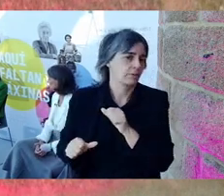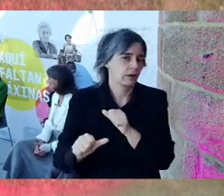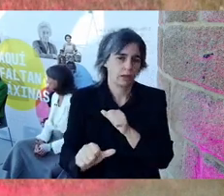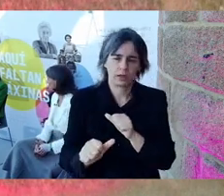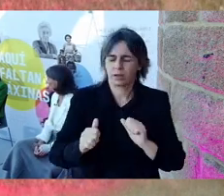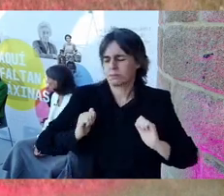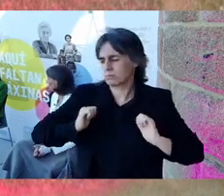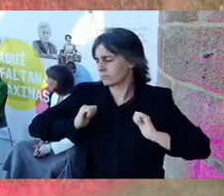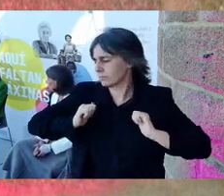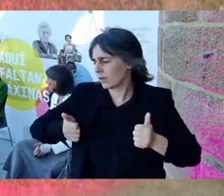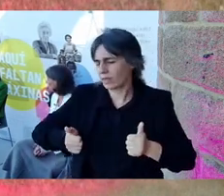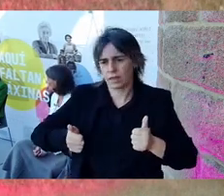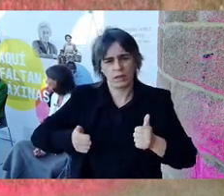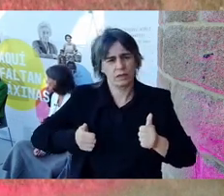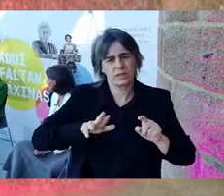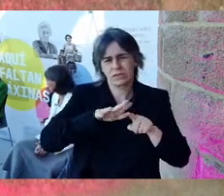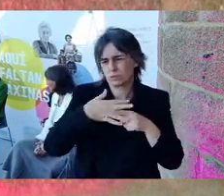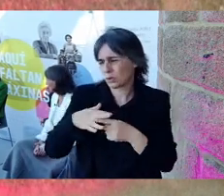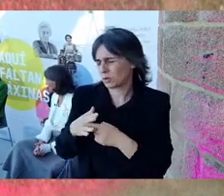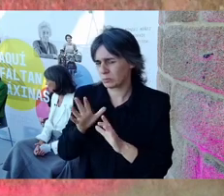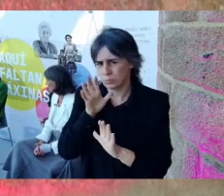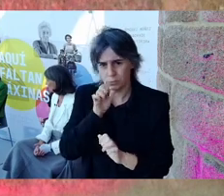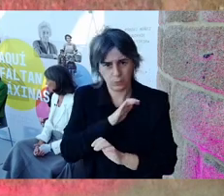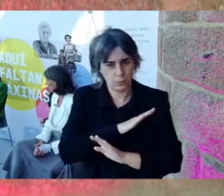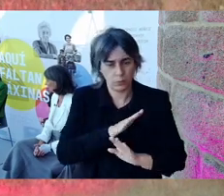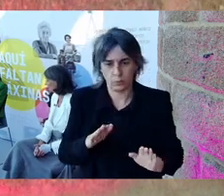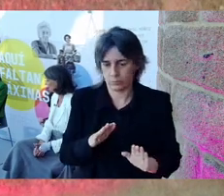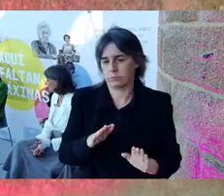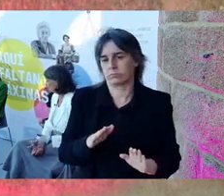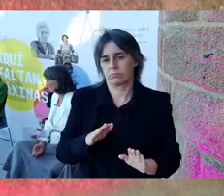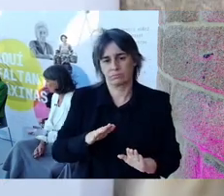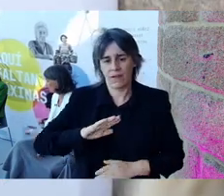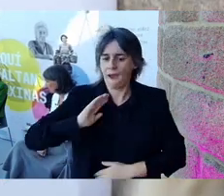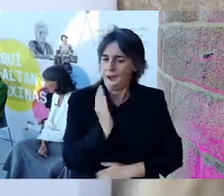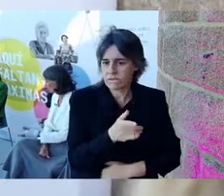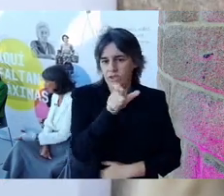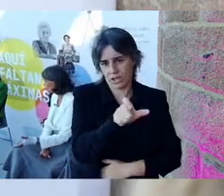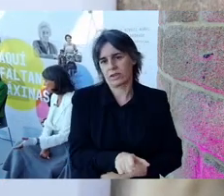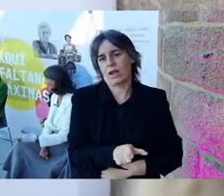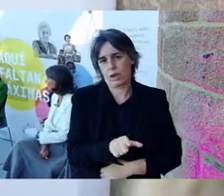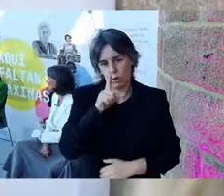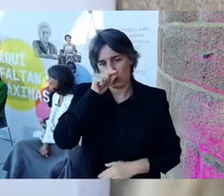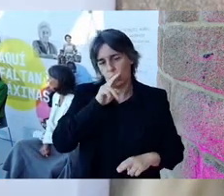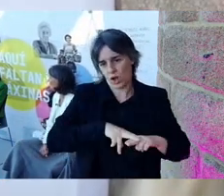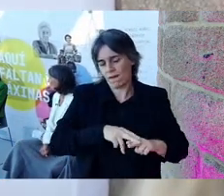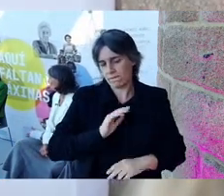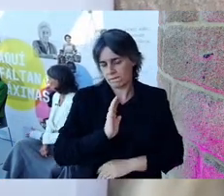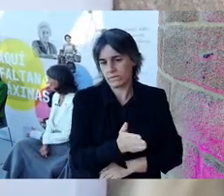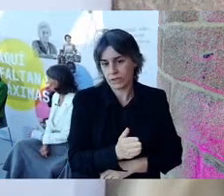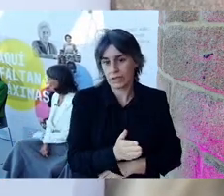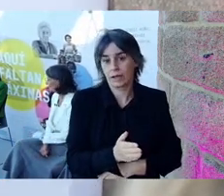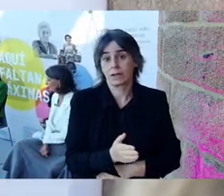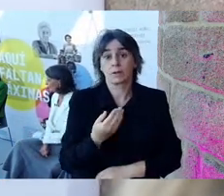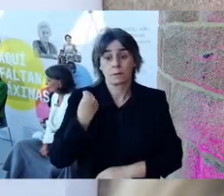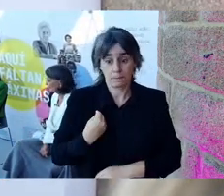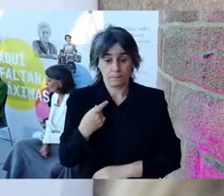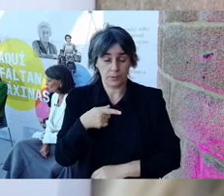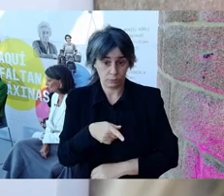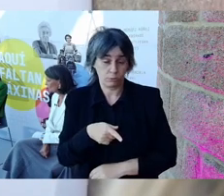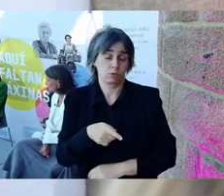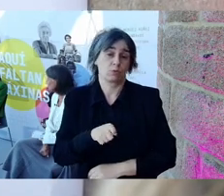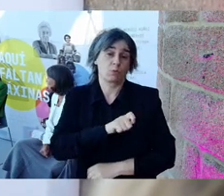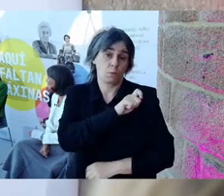y a partir de ahí se desencadena una serie de acontecimientos terroríficos, sobre todo para ella. Y esas bodas pasan a la